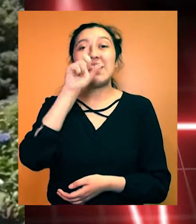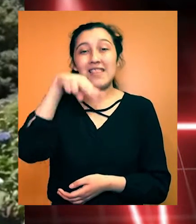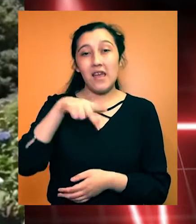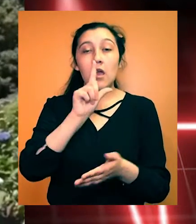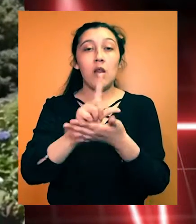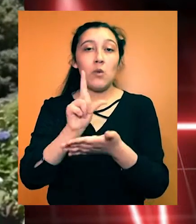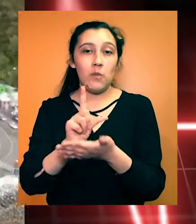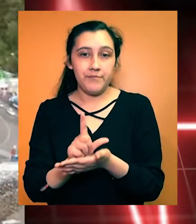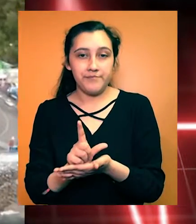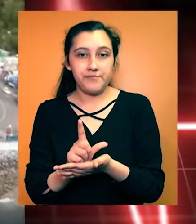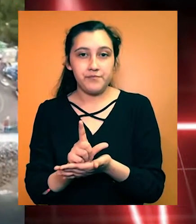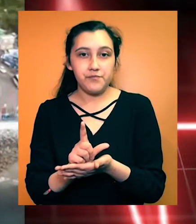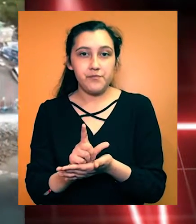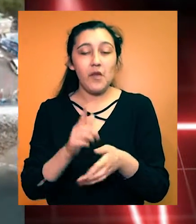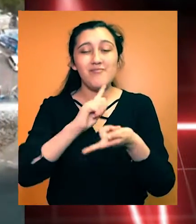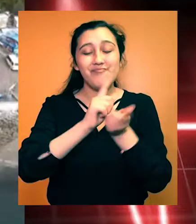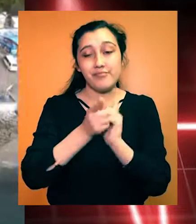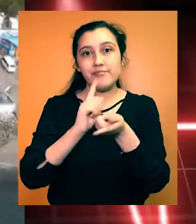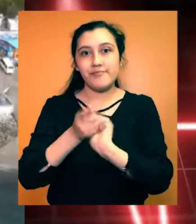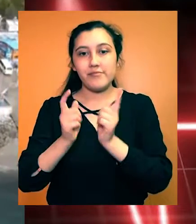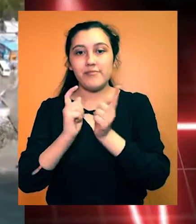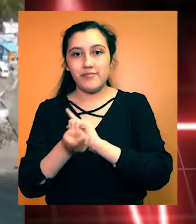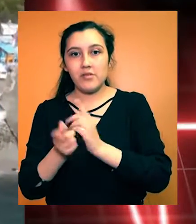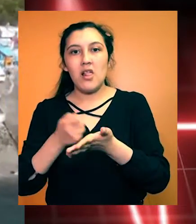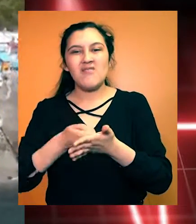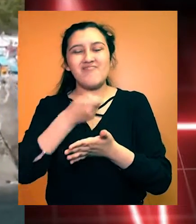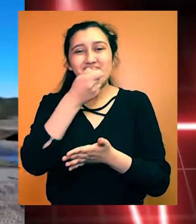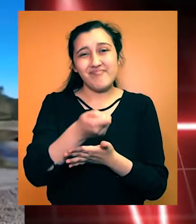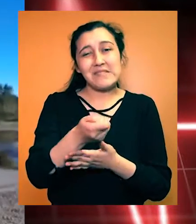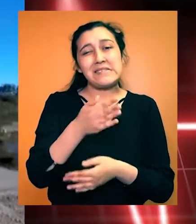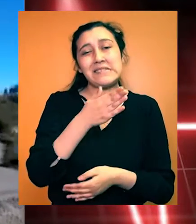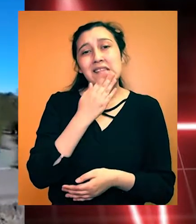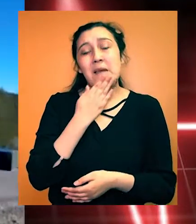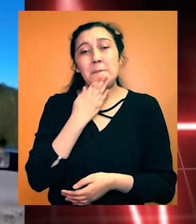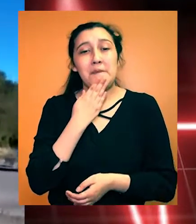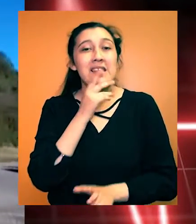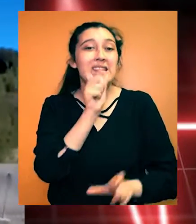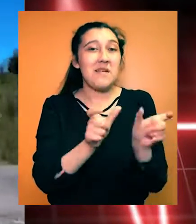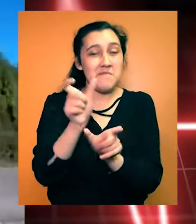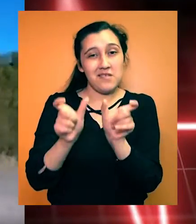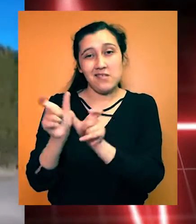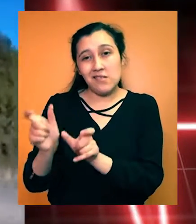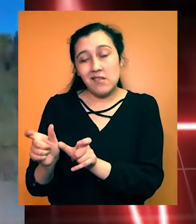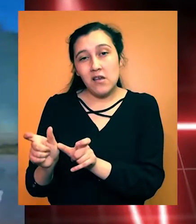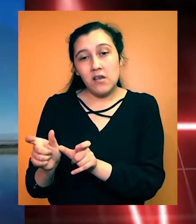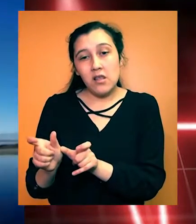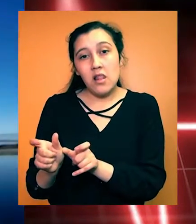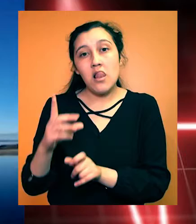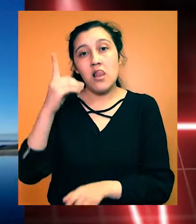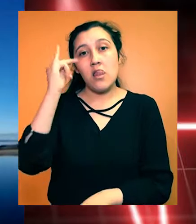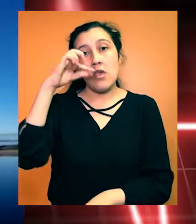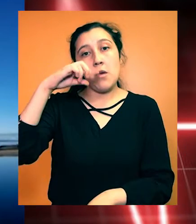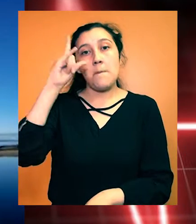como Loyola o Chumeldén. Pero los cambios en las tarifas han generado una serie de reacciones entre parlamentarios y autoridades de la región. El